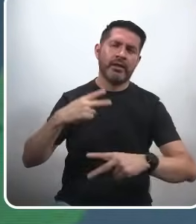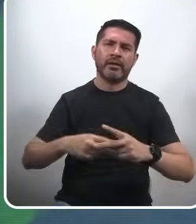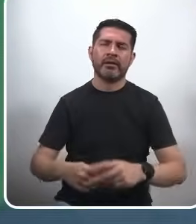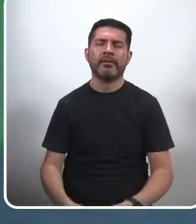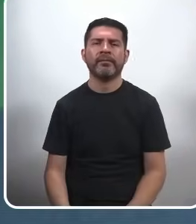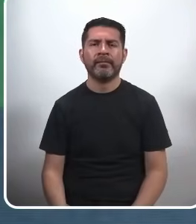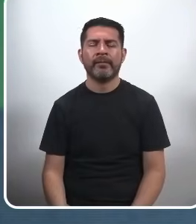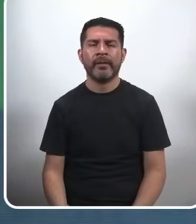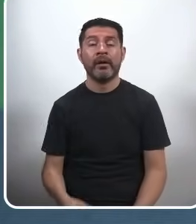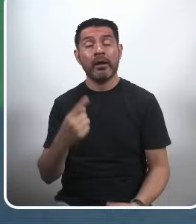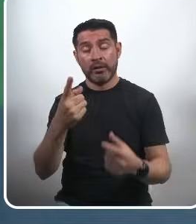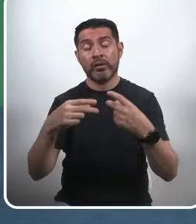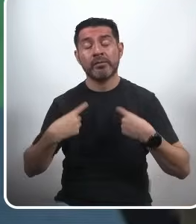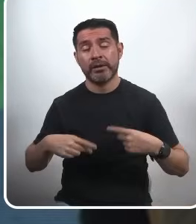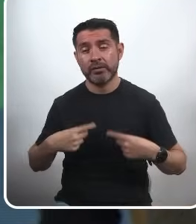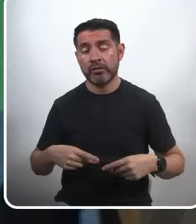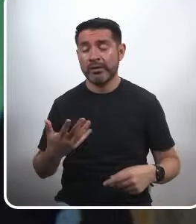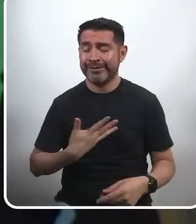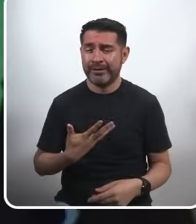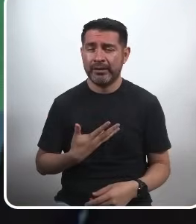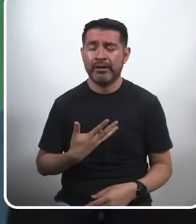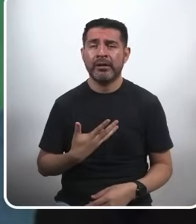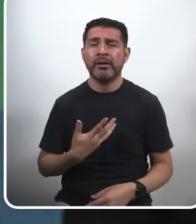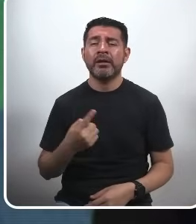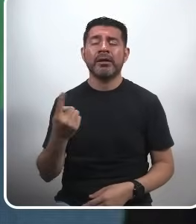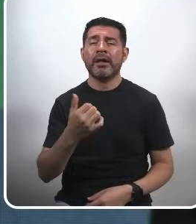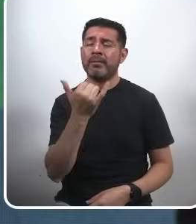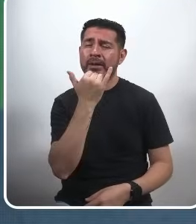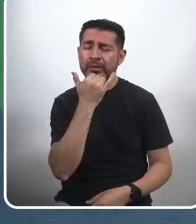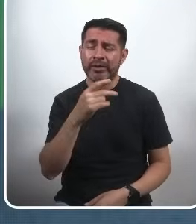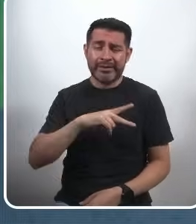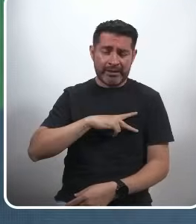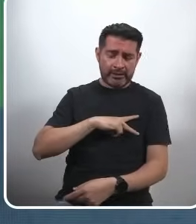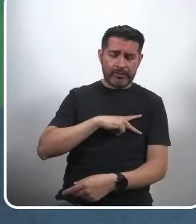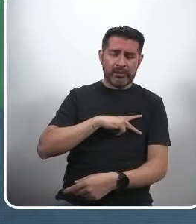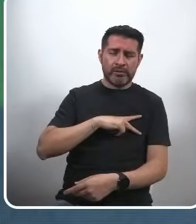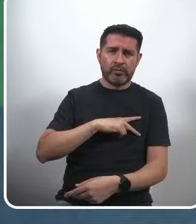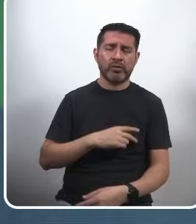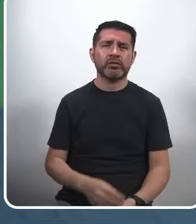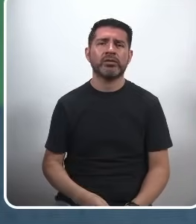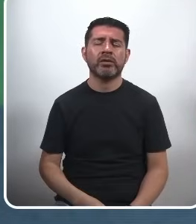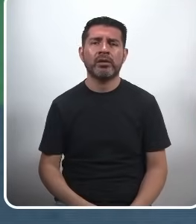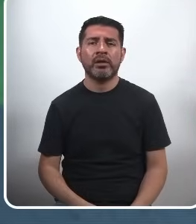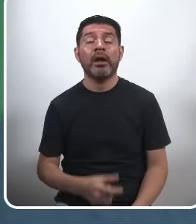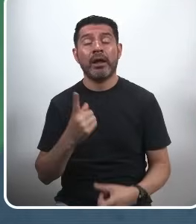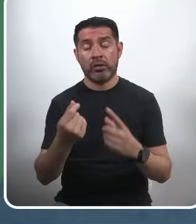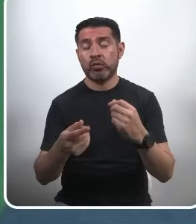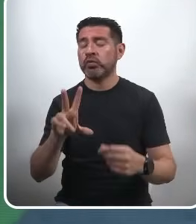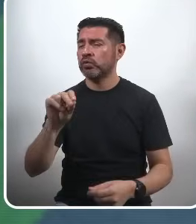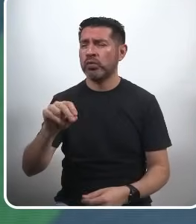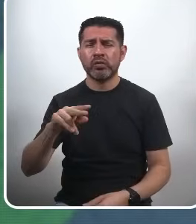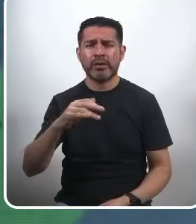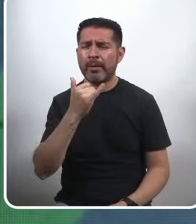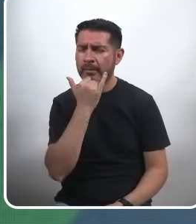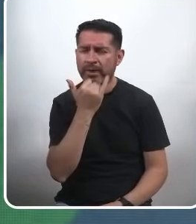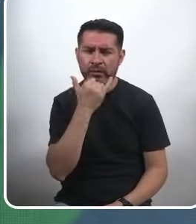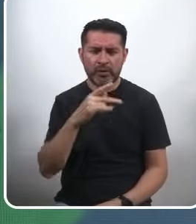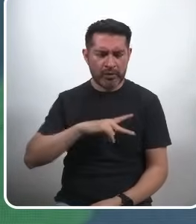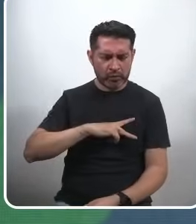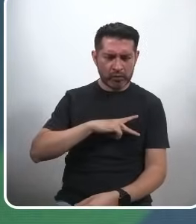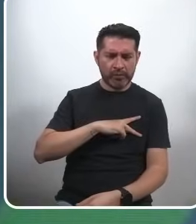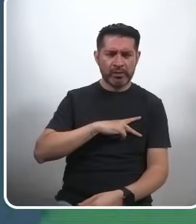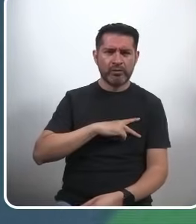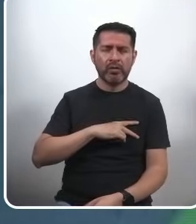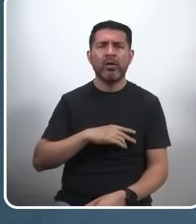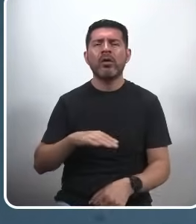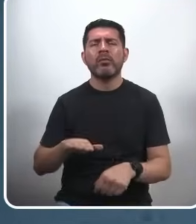sí mismos. Tu raíz de ofensa ni siquiera es con otros, es contigo mismo. No te has perdonado a ti mismo por un